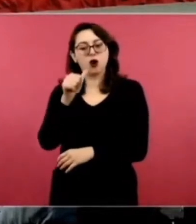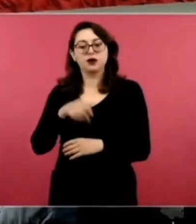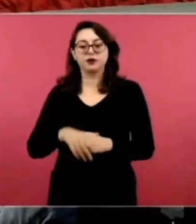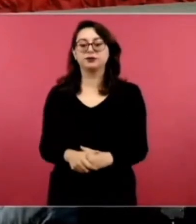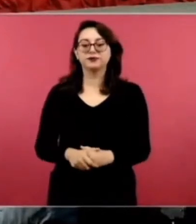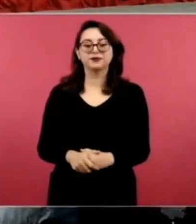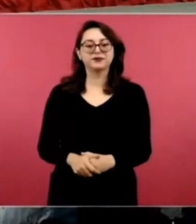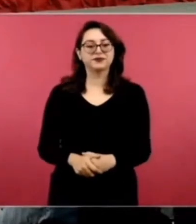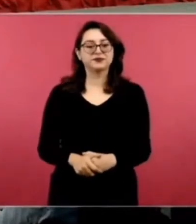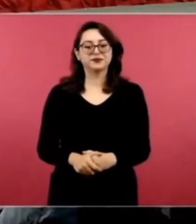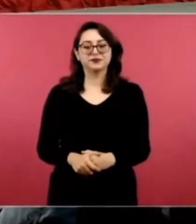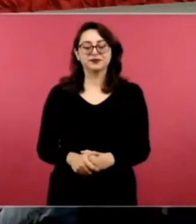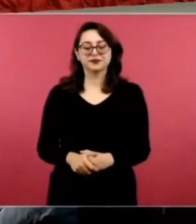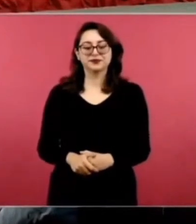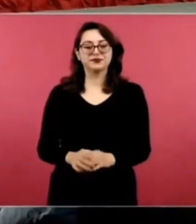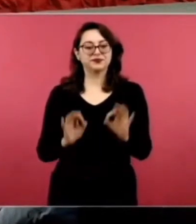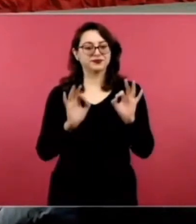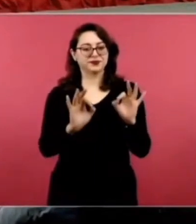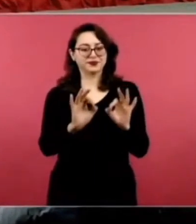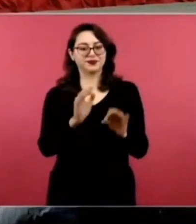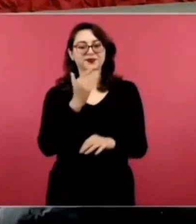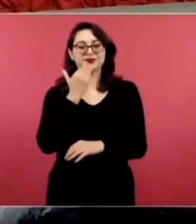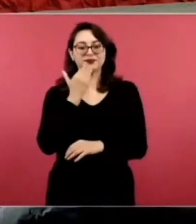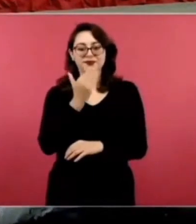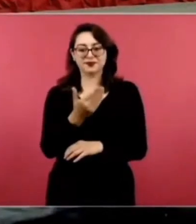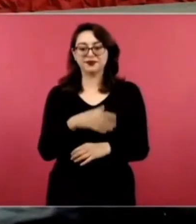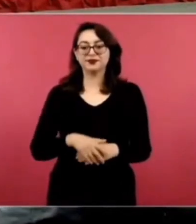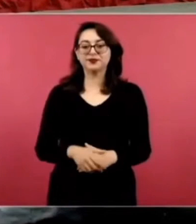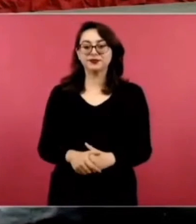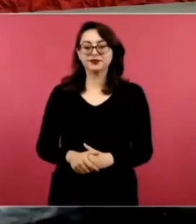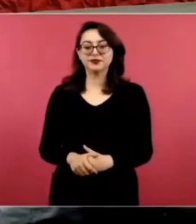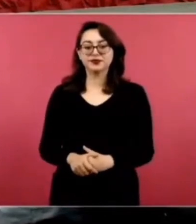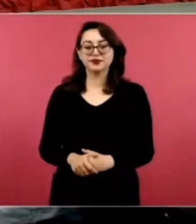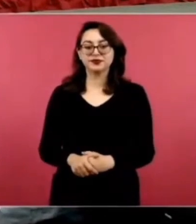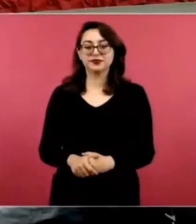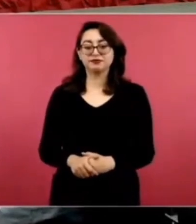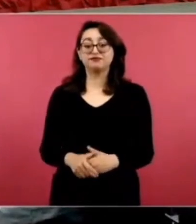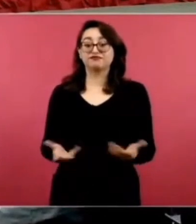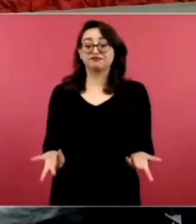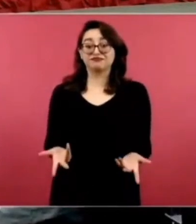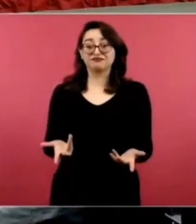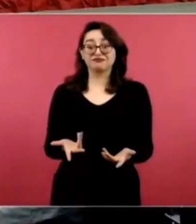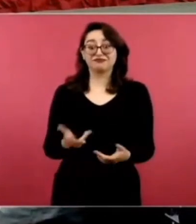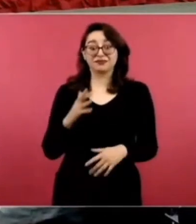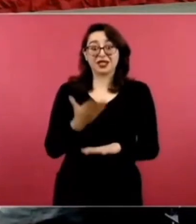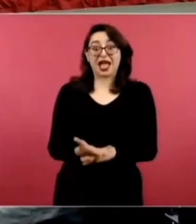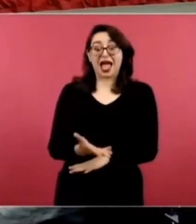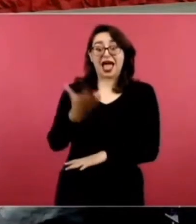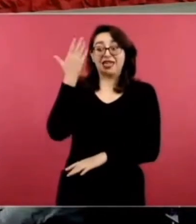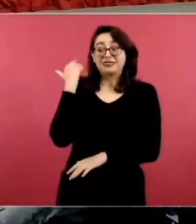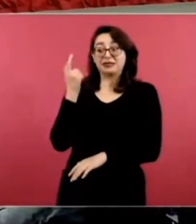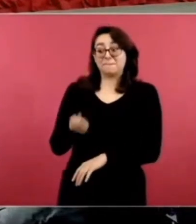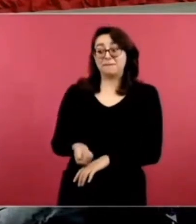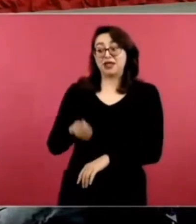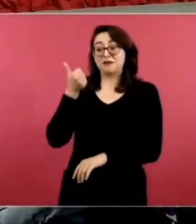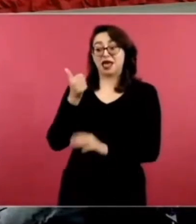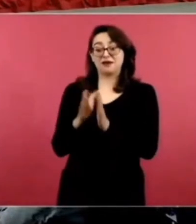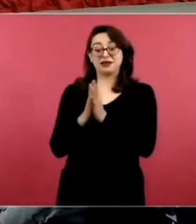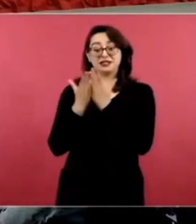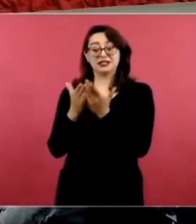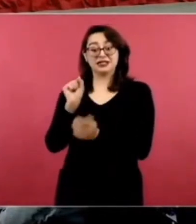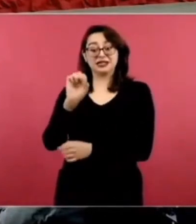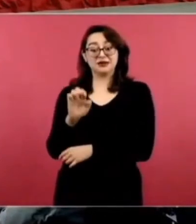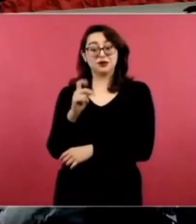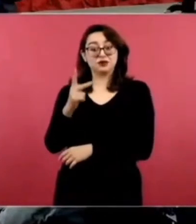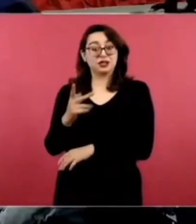bien, ahí. Pero bueno, ahí da la idea de aquella polémica de hace